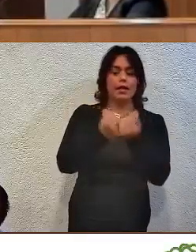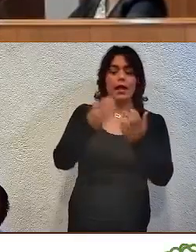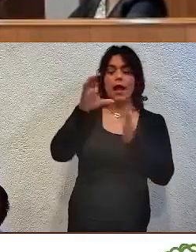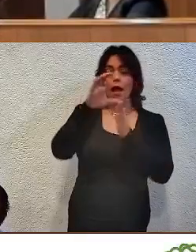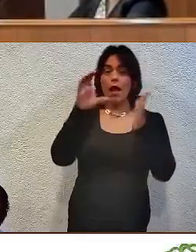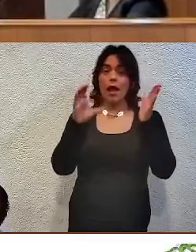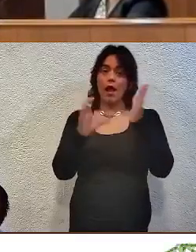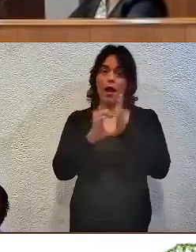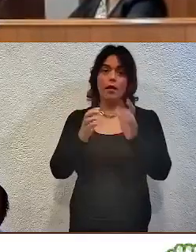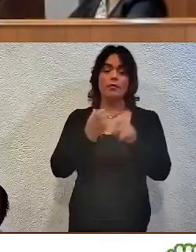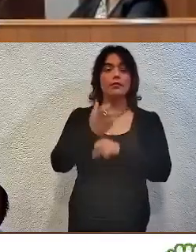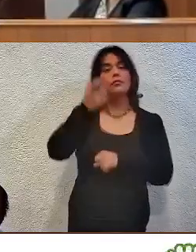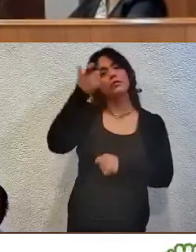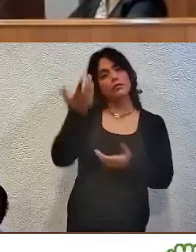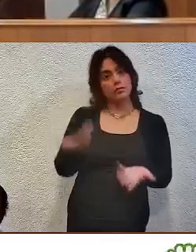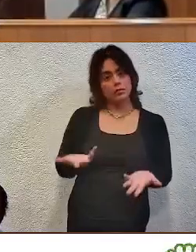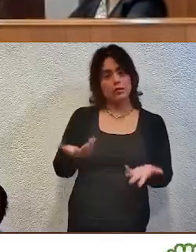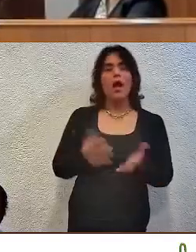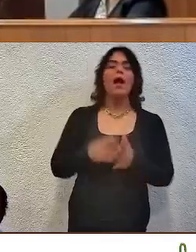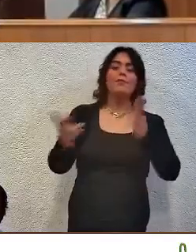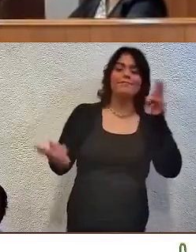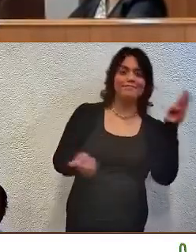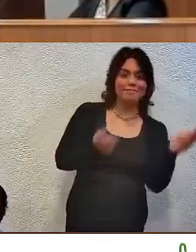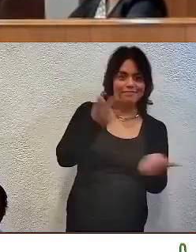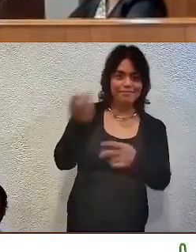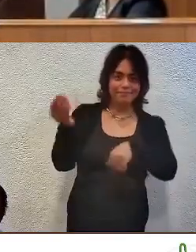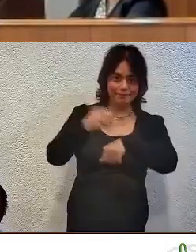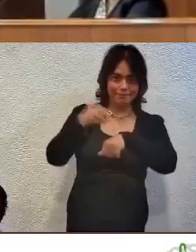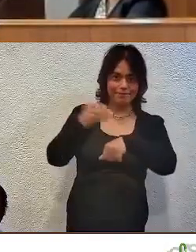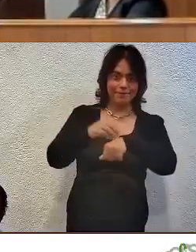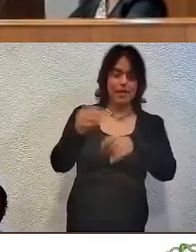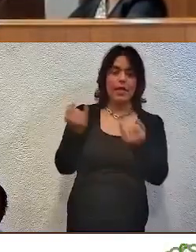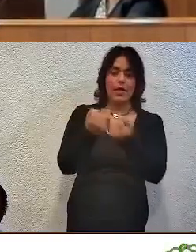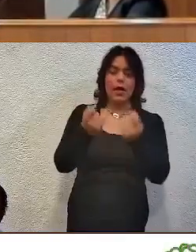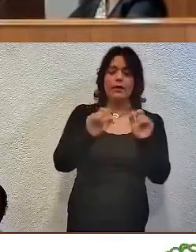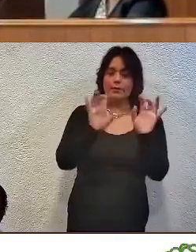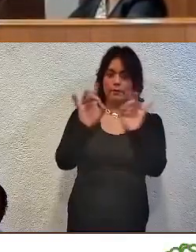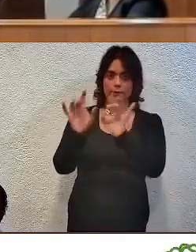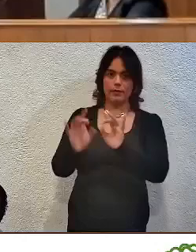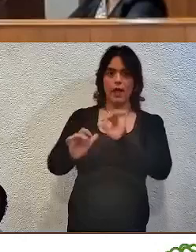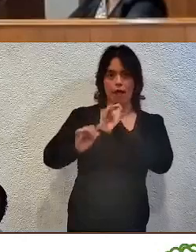Estado el procedimiento de consulta popular y revocación de mandato.